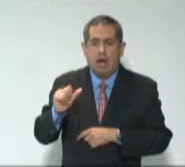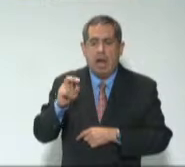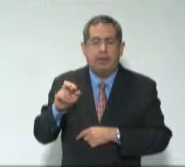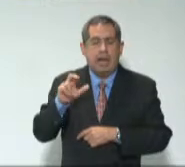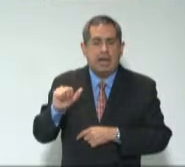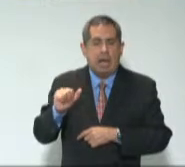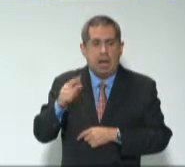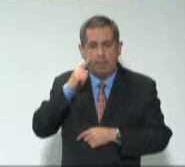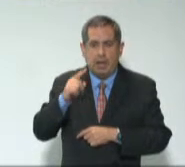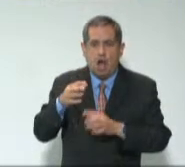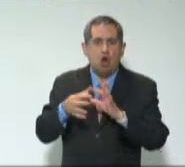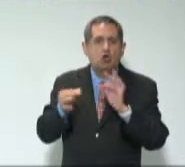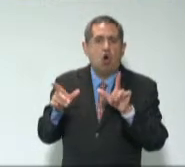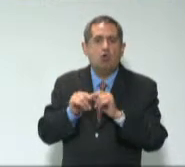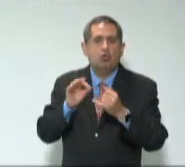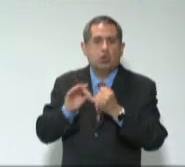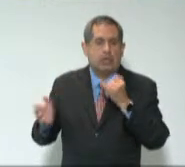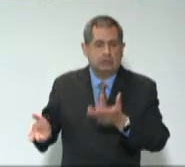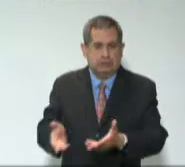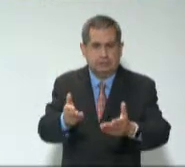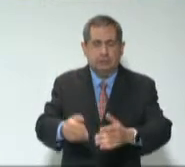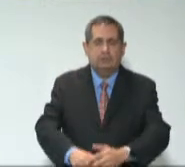Rodríguez para sus conclusiones